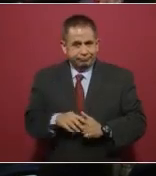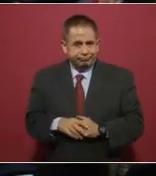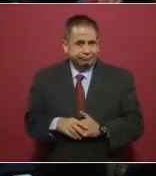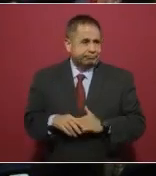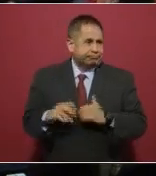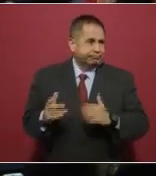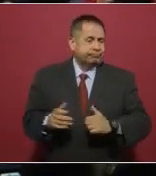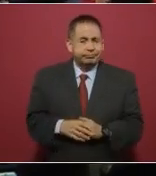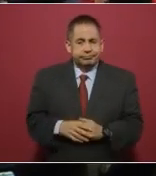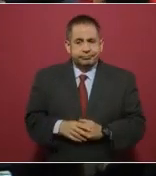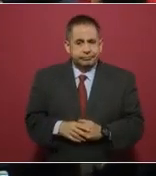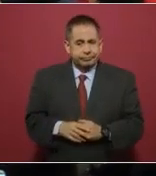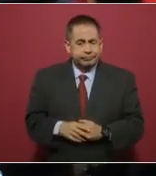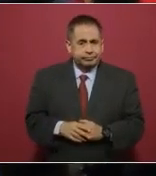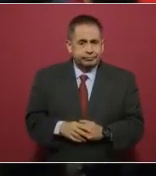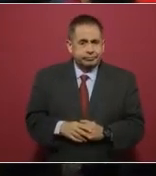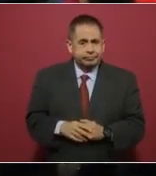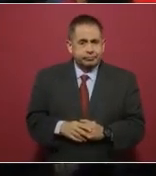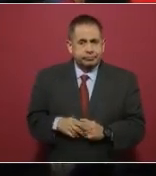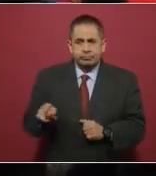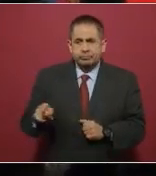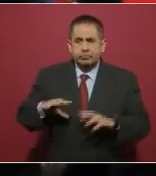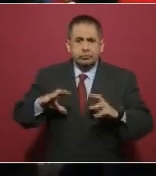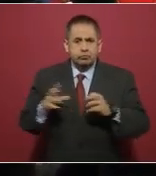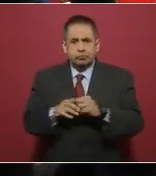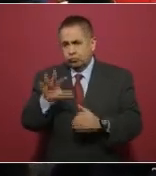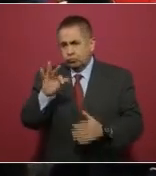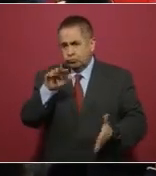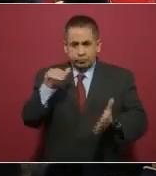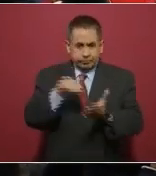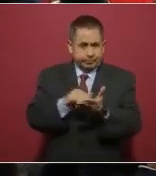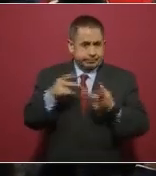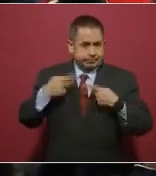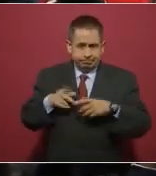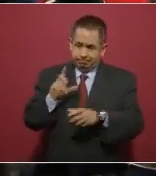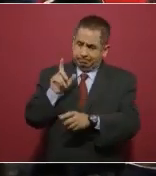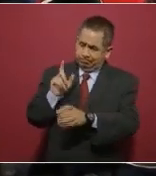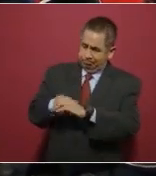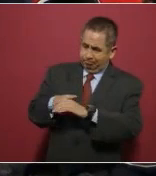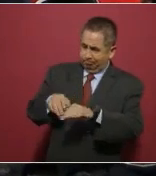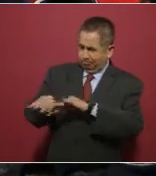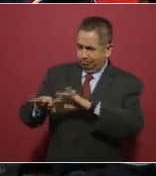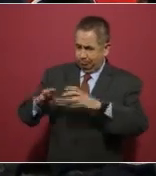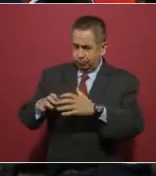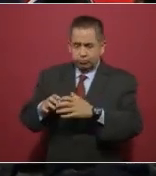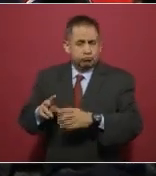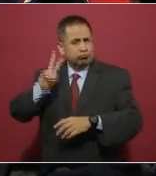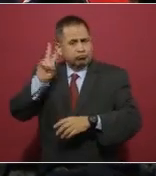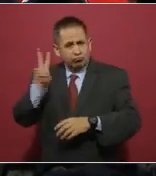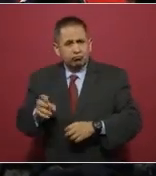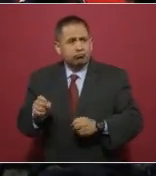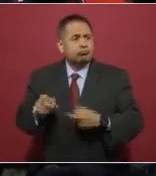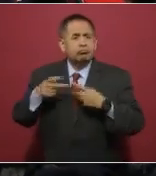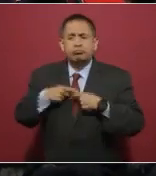llegó a tener 40,000 elementos, pero efectivos